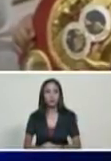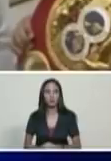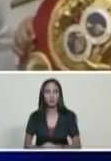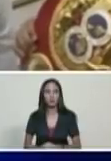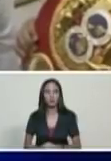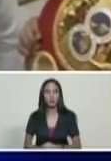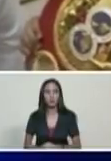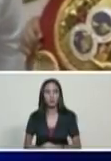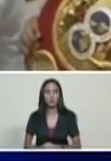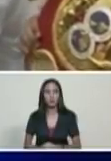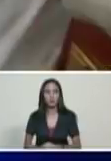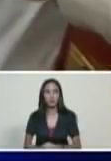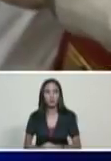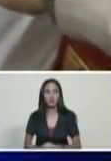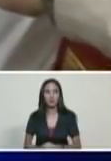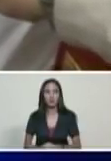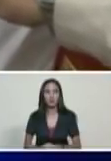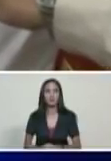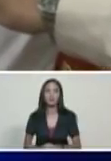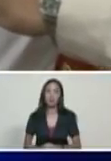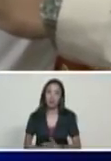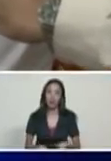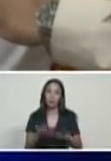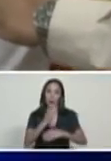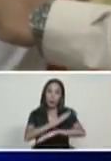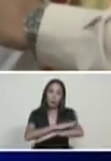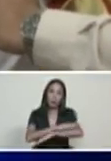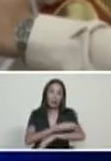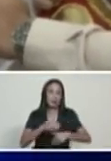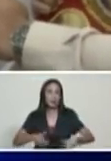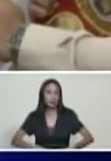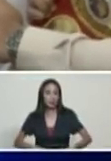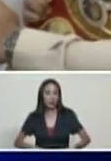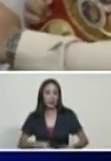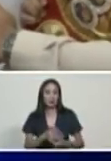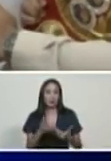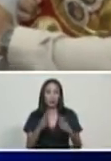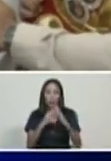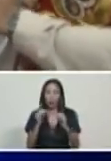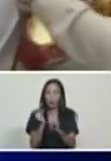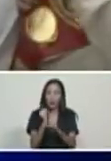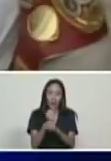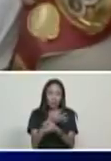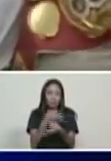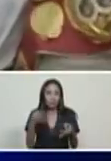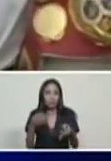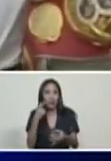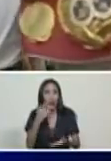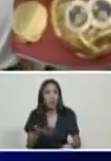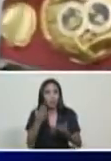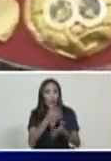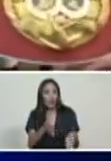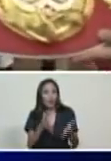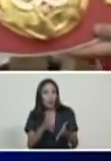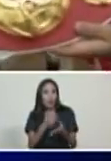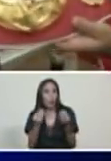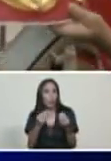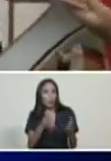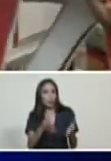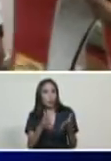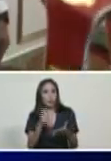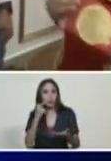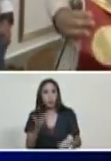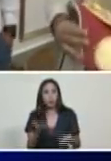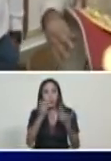por el camino del deporte, de la disciplina, del esfuerzo. Y ha tenido grandes triunfos en el mundo.